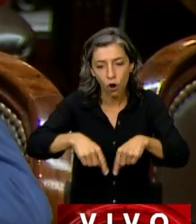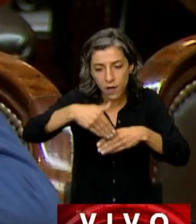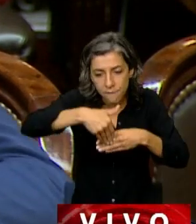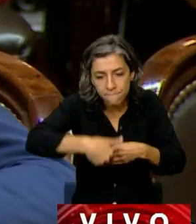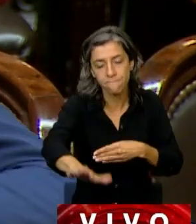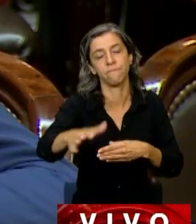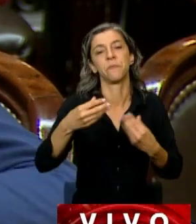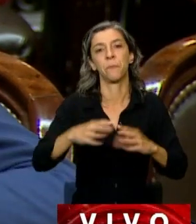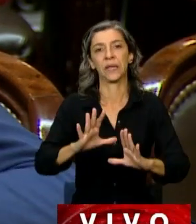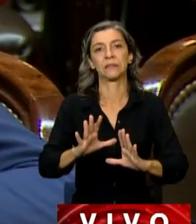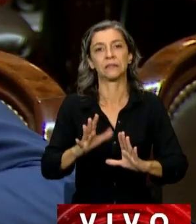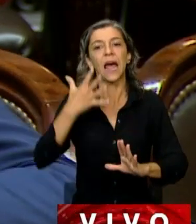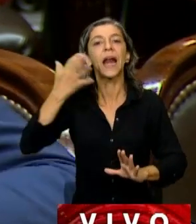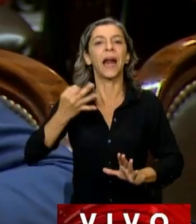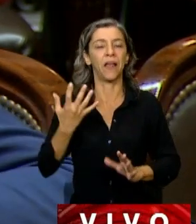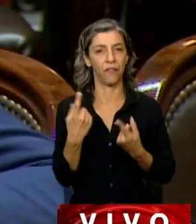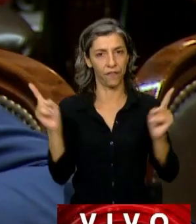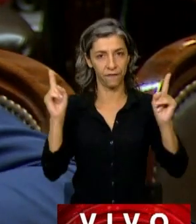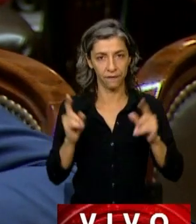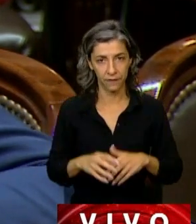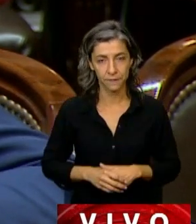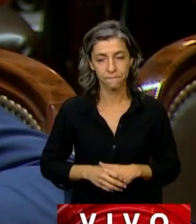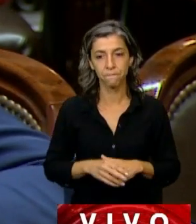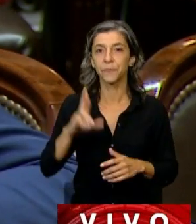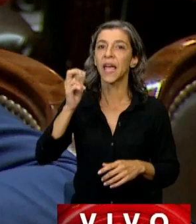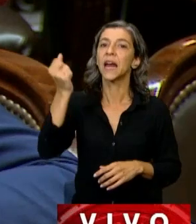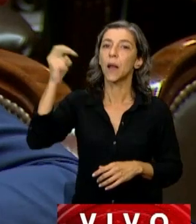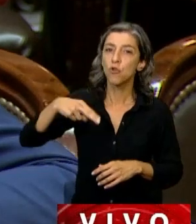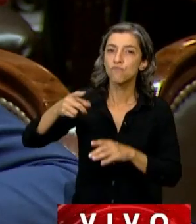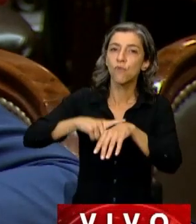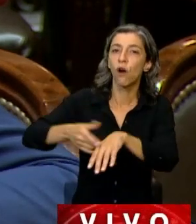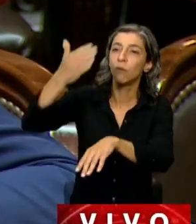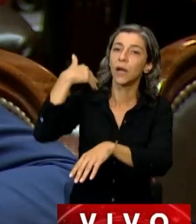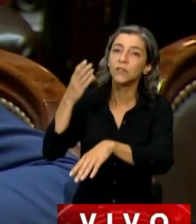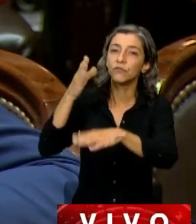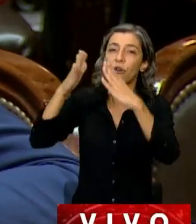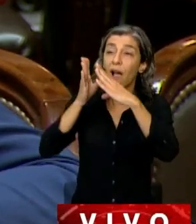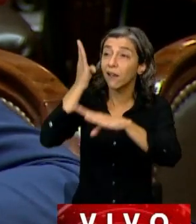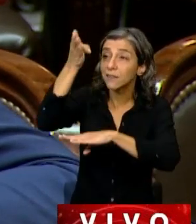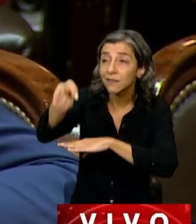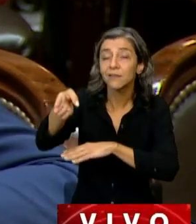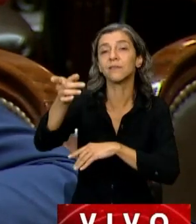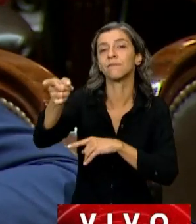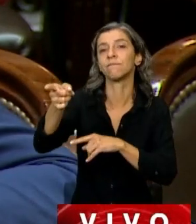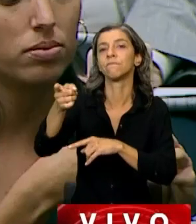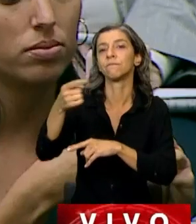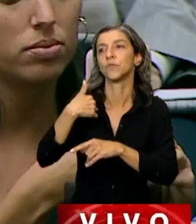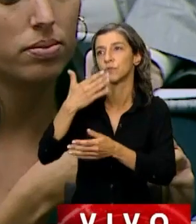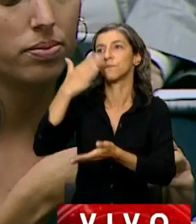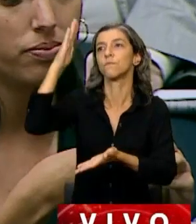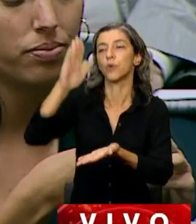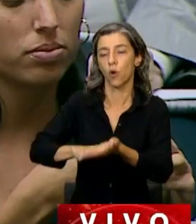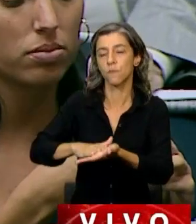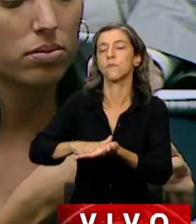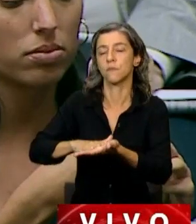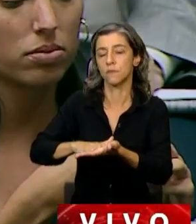realidad. Ramón, cuando te fui a ver a tu casa, te prometí que íbamos